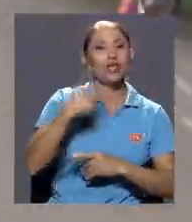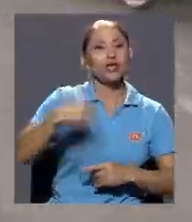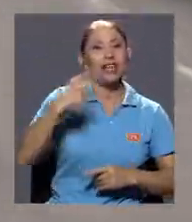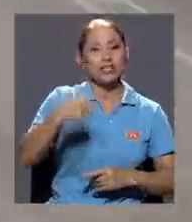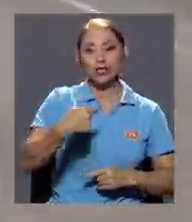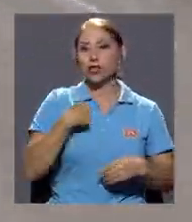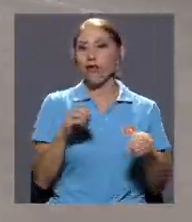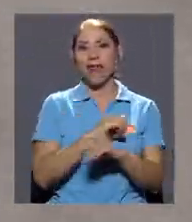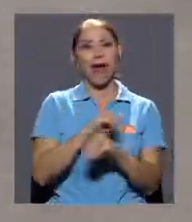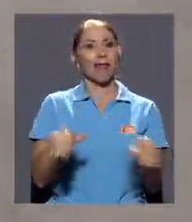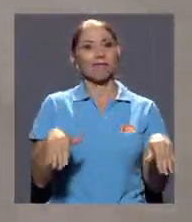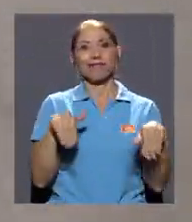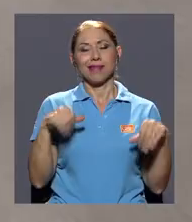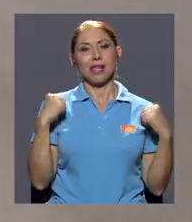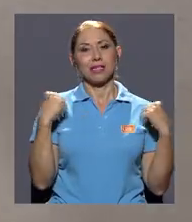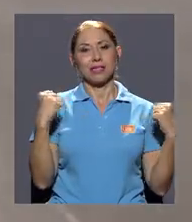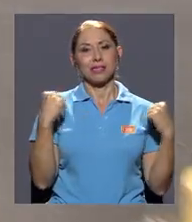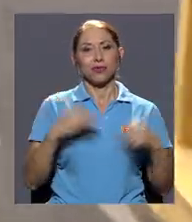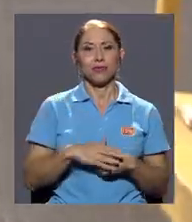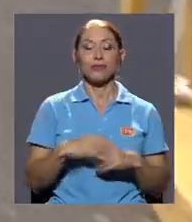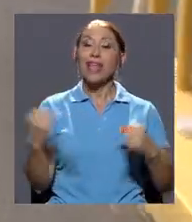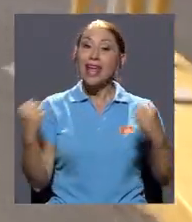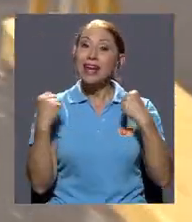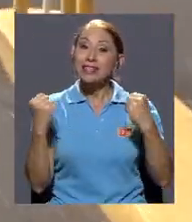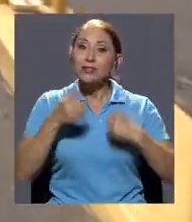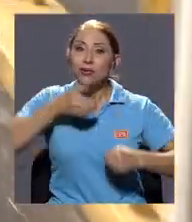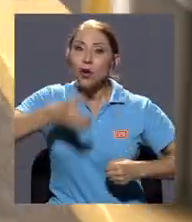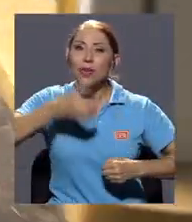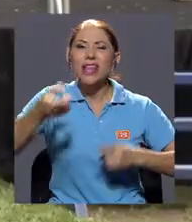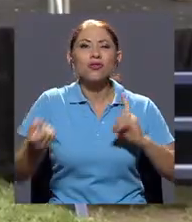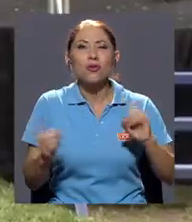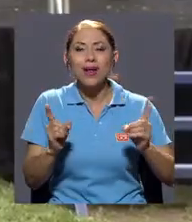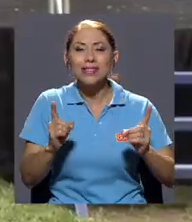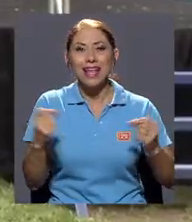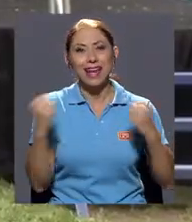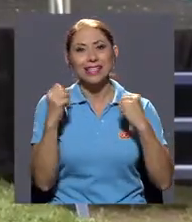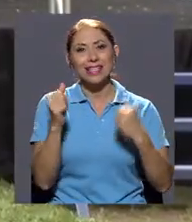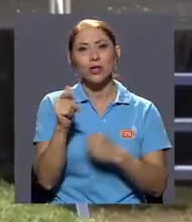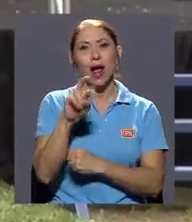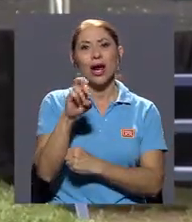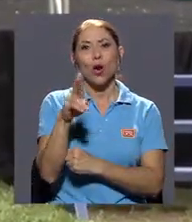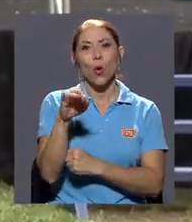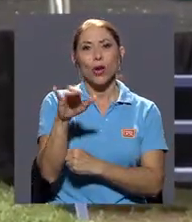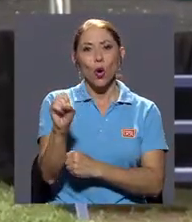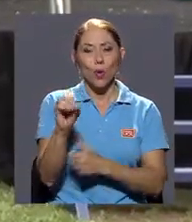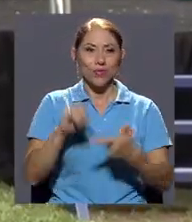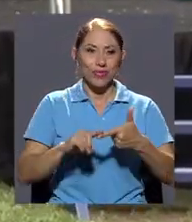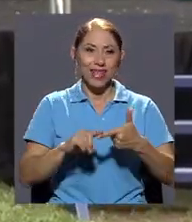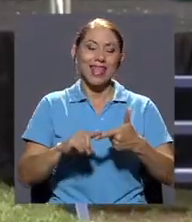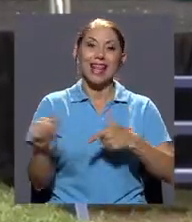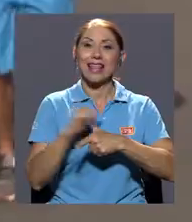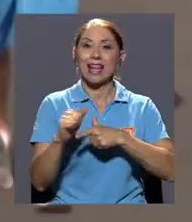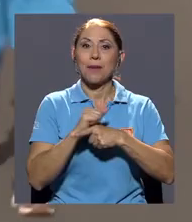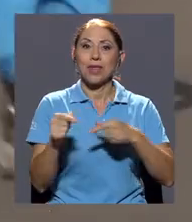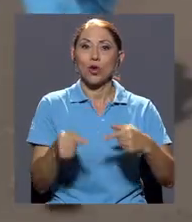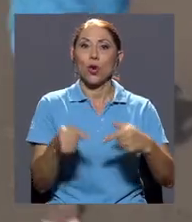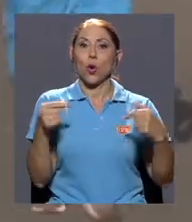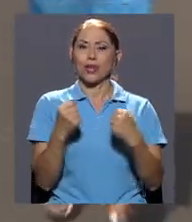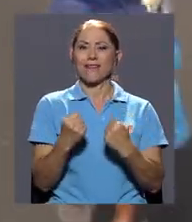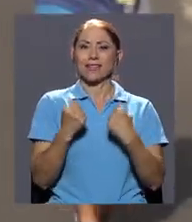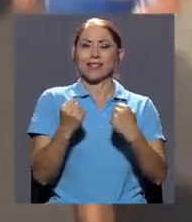ejercicio. Entre los ejercicios recomendados se encuentra el ejercicio aeróbico y el entrenamiento contra resistencia para fortalecer los